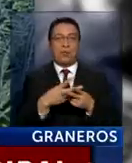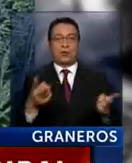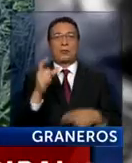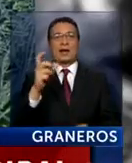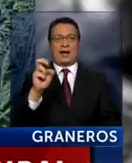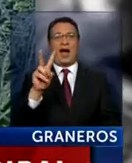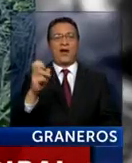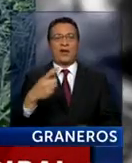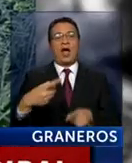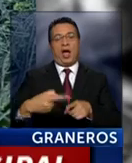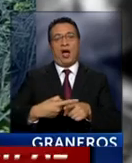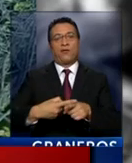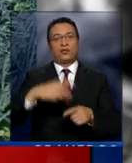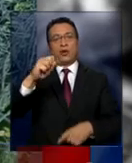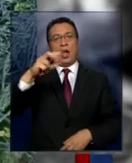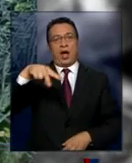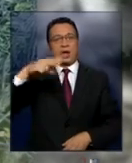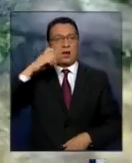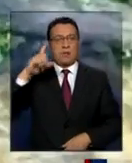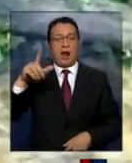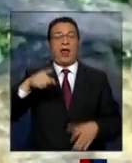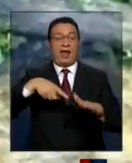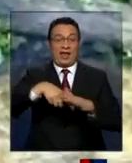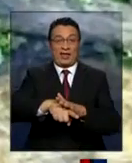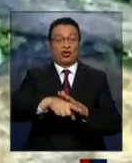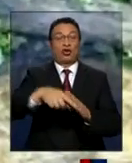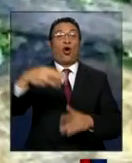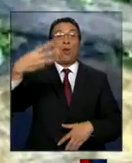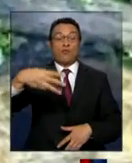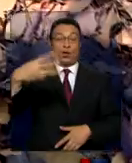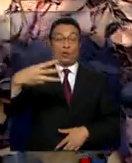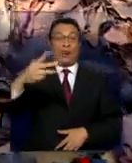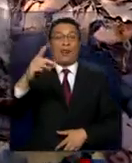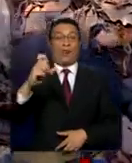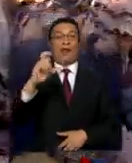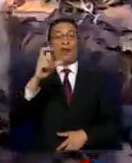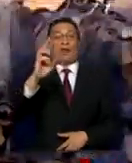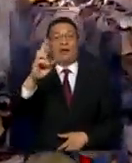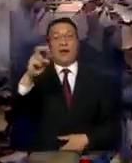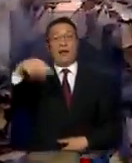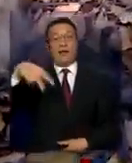grave caso de maltrato animal al interior del propio canil municipal de Graneros.